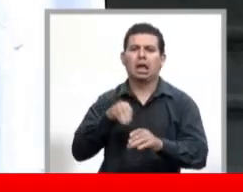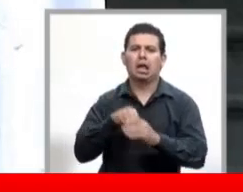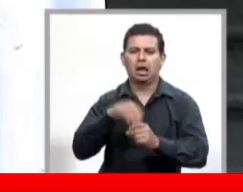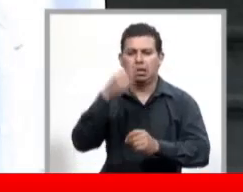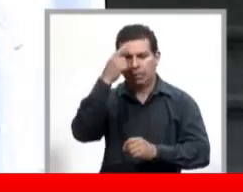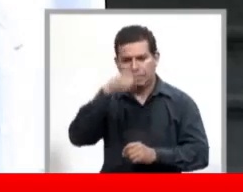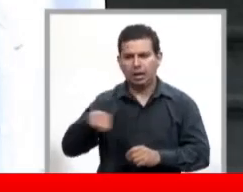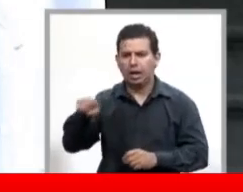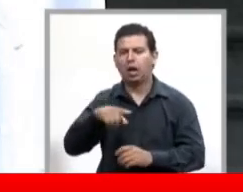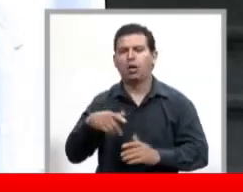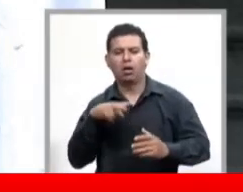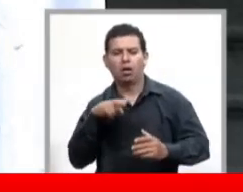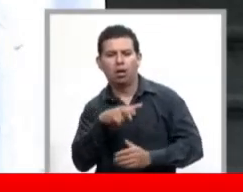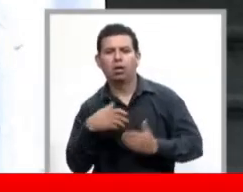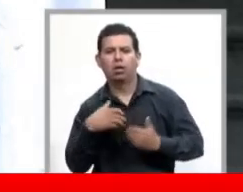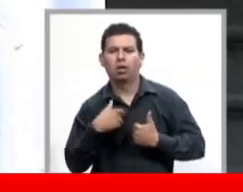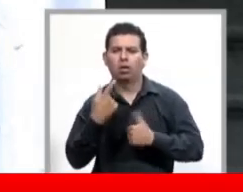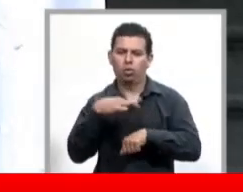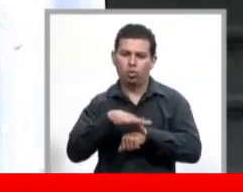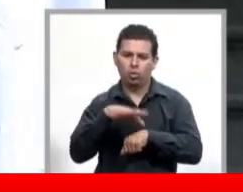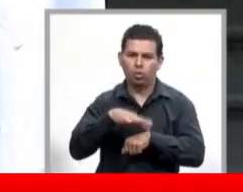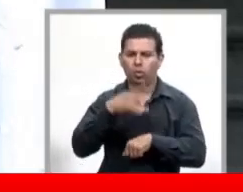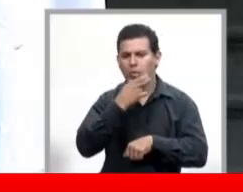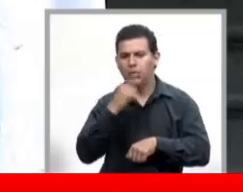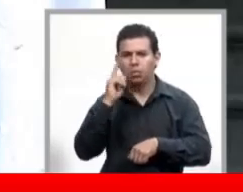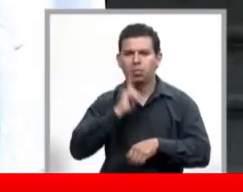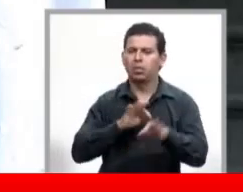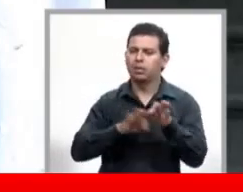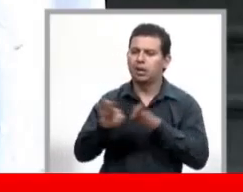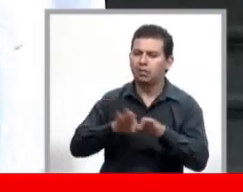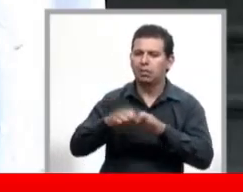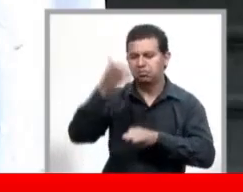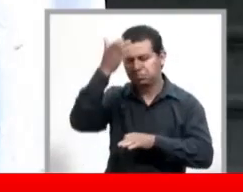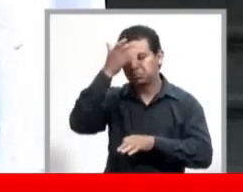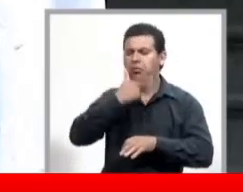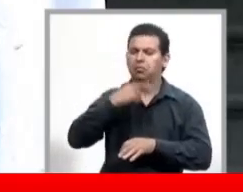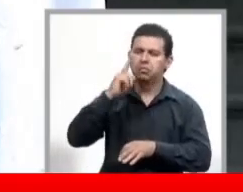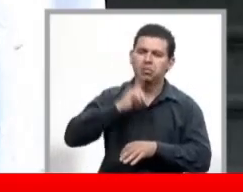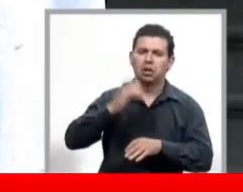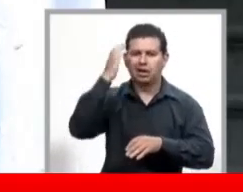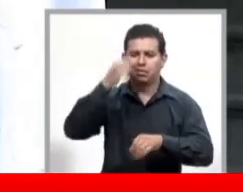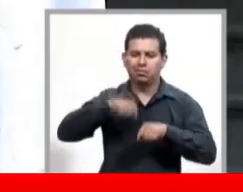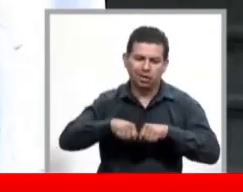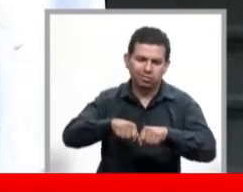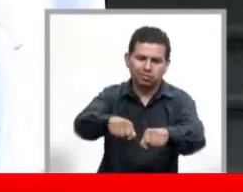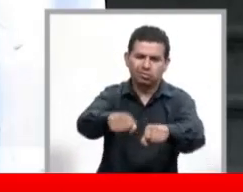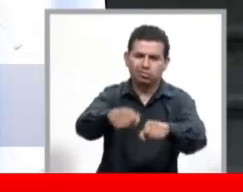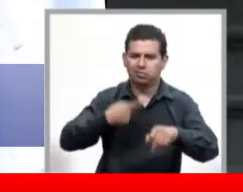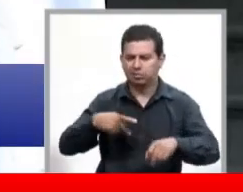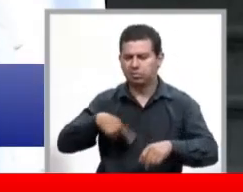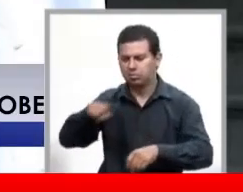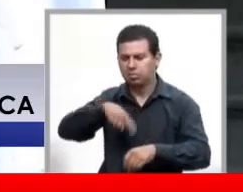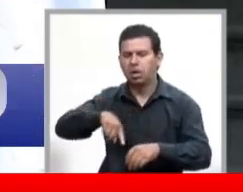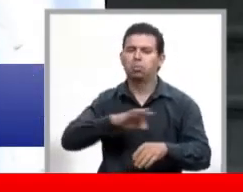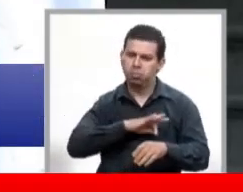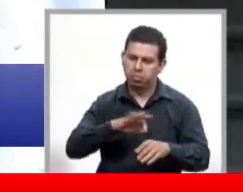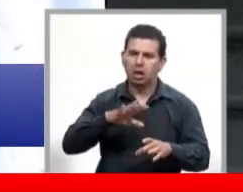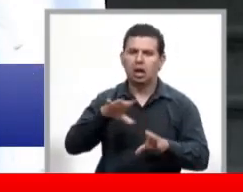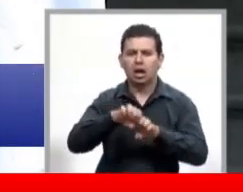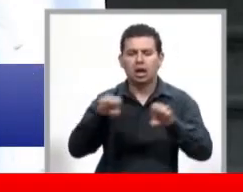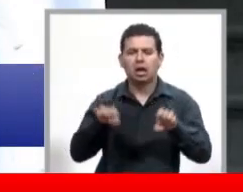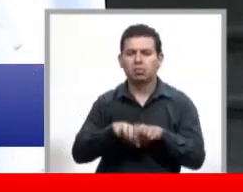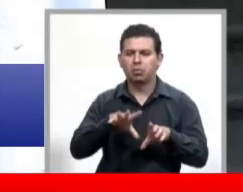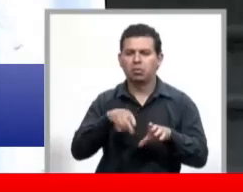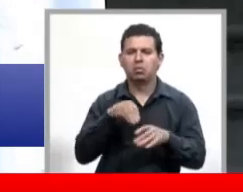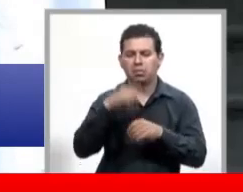que los doctores, las doctoras, las enfermeras, los enfermeros y los camilleros tengan el equipo